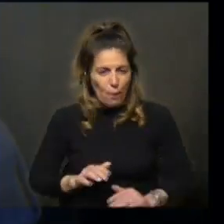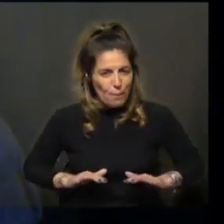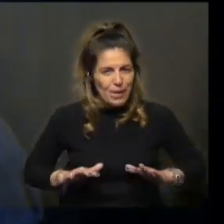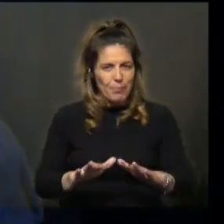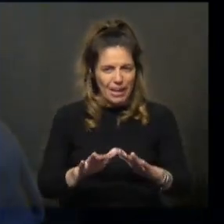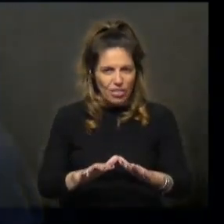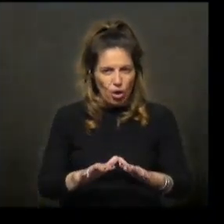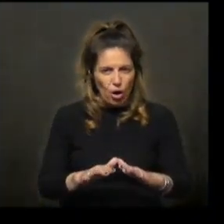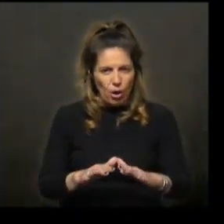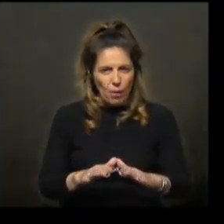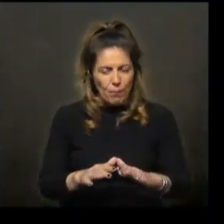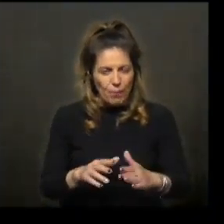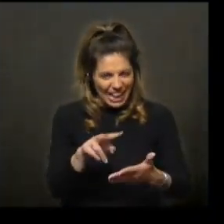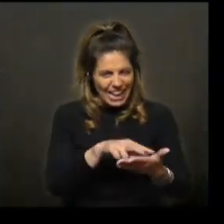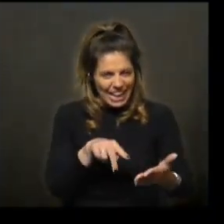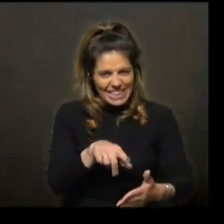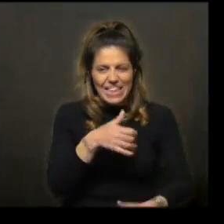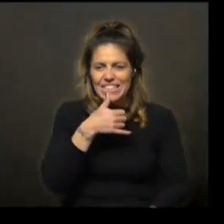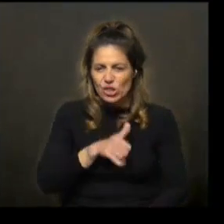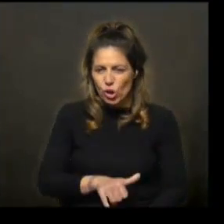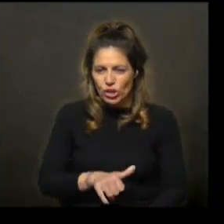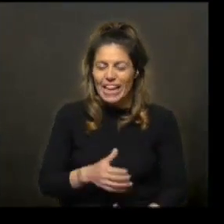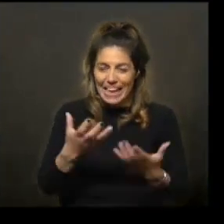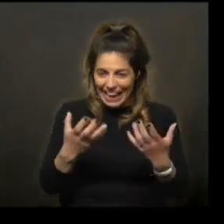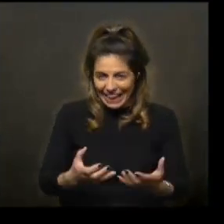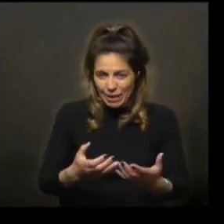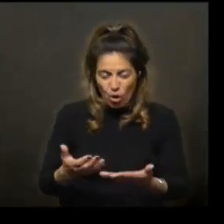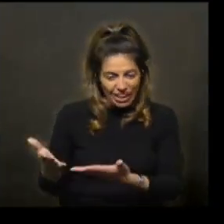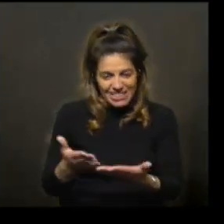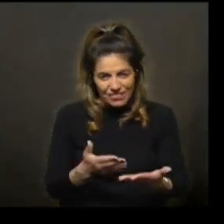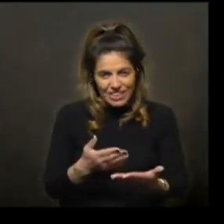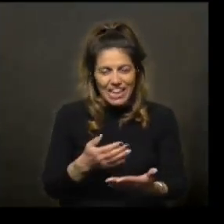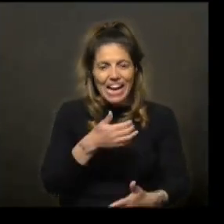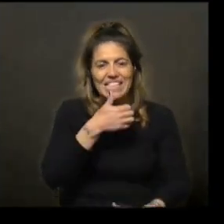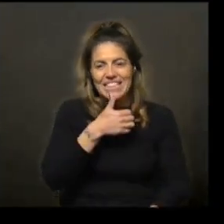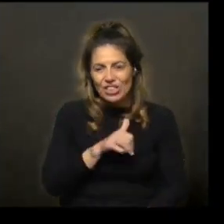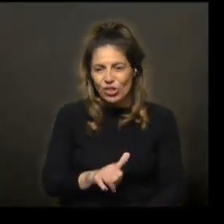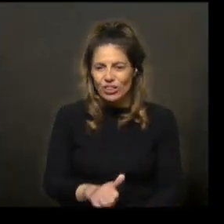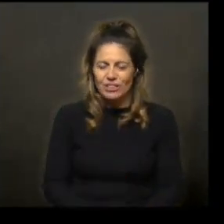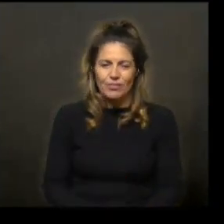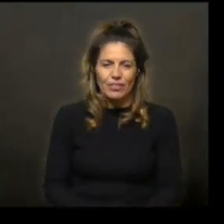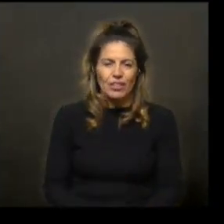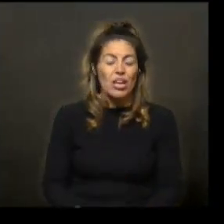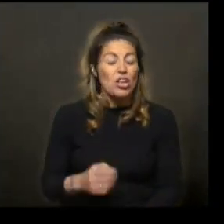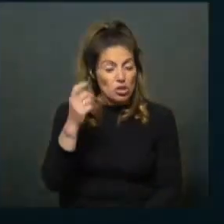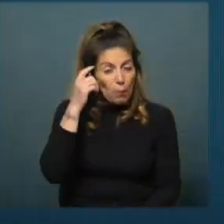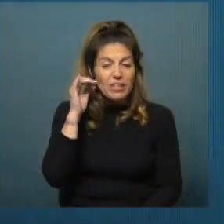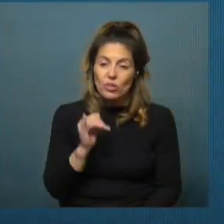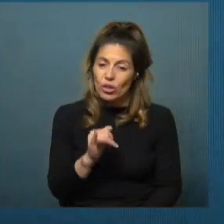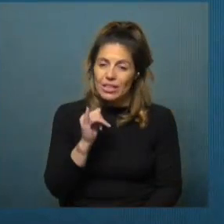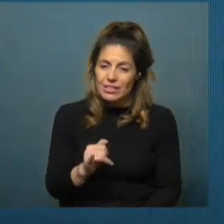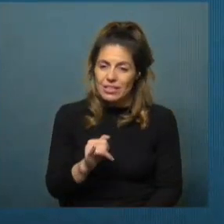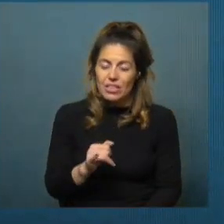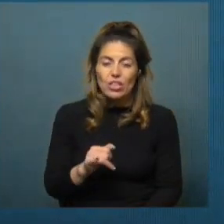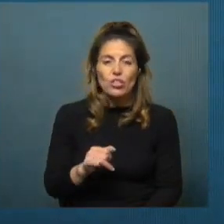para recibirlas que las queremos recibir a ver qué dice Bueno yo pienso que sí Yo